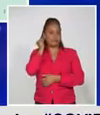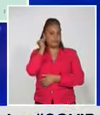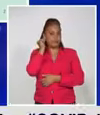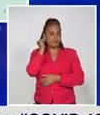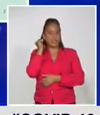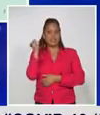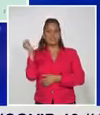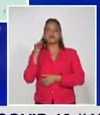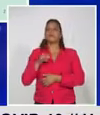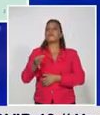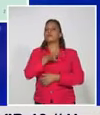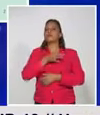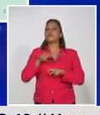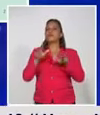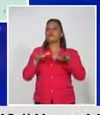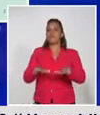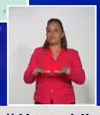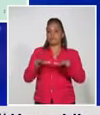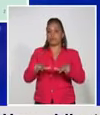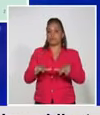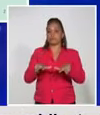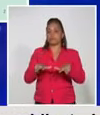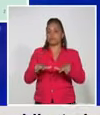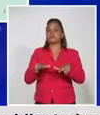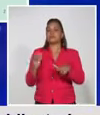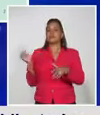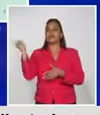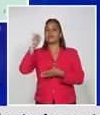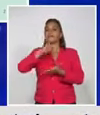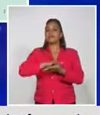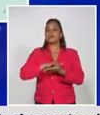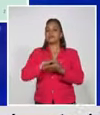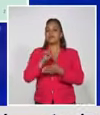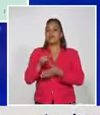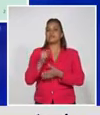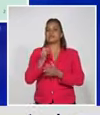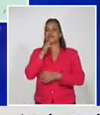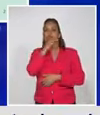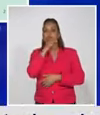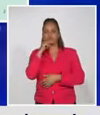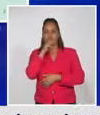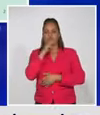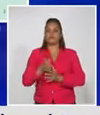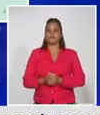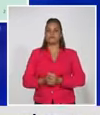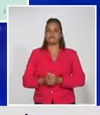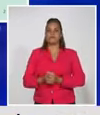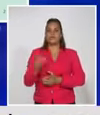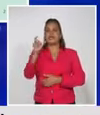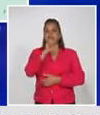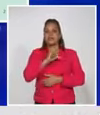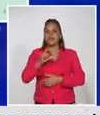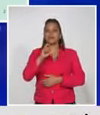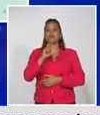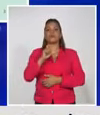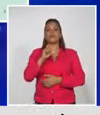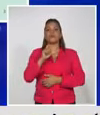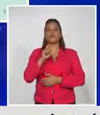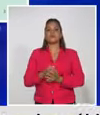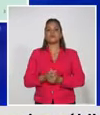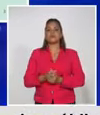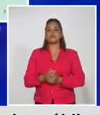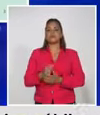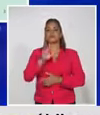Morón, turista rusa procedente de este país, de Rusia. En Camagüey se diagnostican